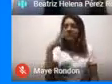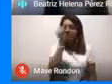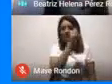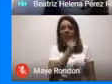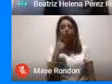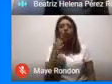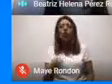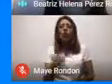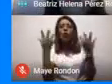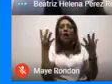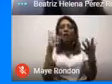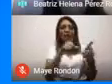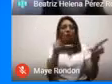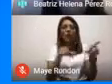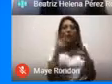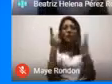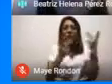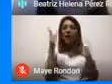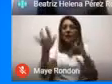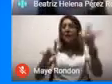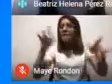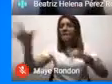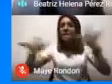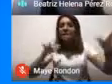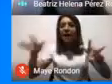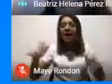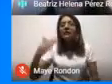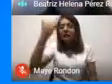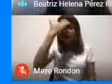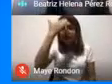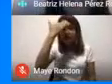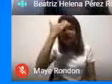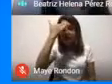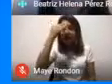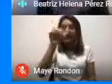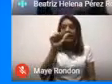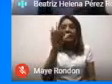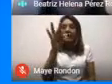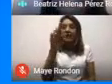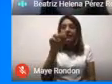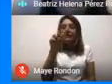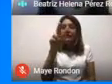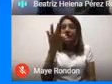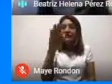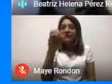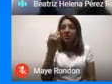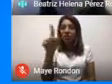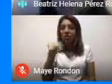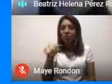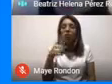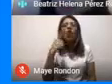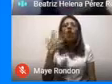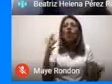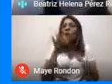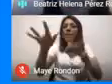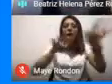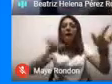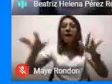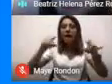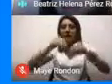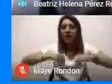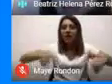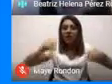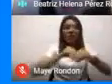cuántos atractivos tengo. Voy a saber, y cuando hablo de atractivos son todos estos sitios espectaculares que nosotros en el país y ustedes en sus territorios ya